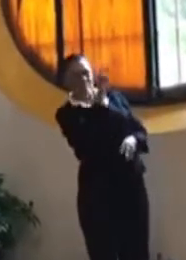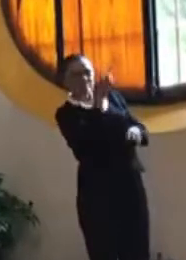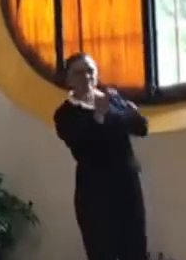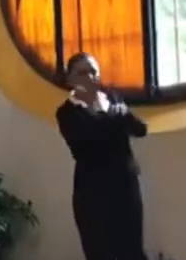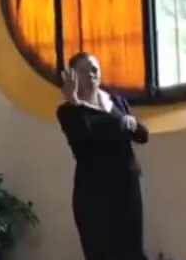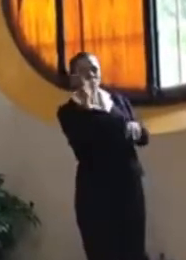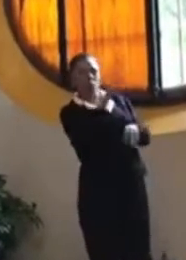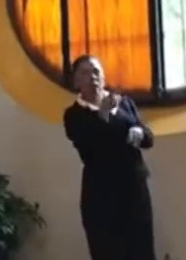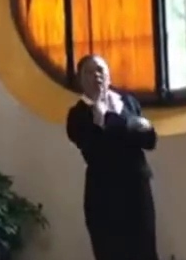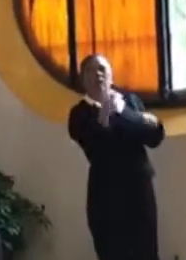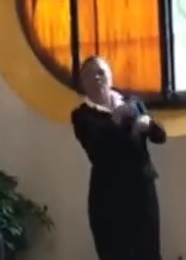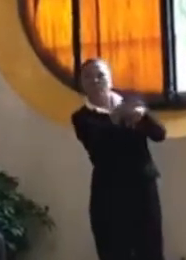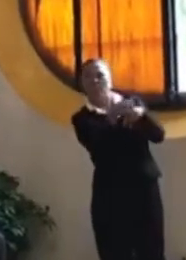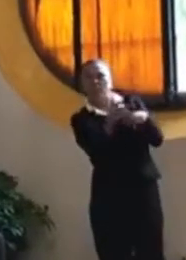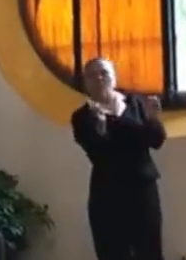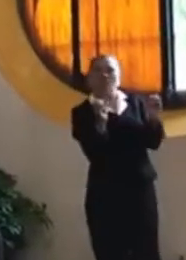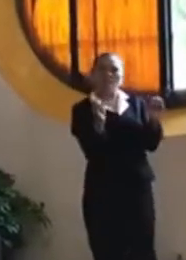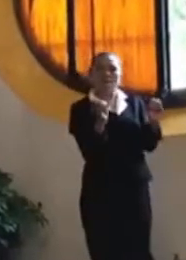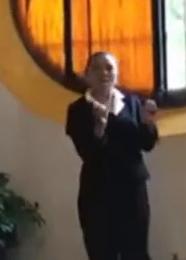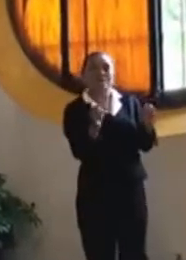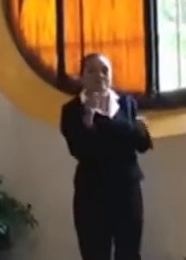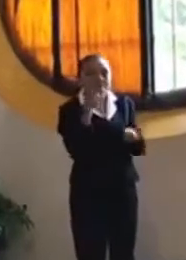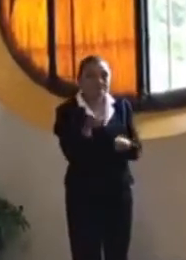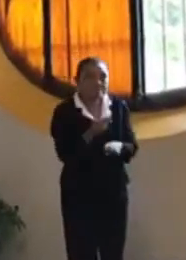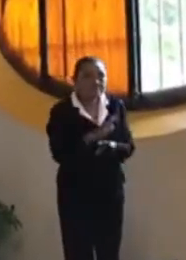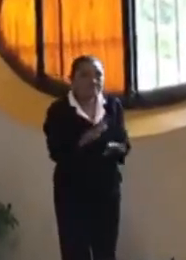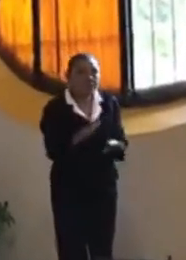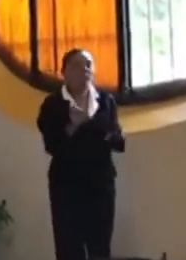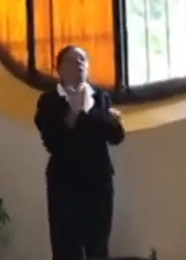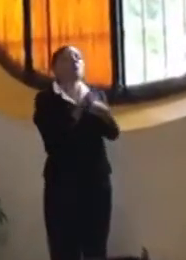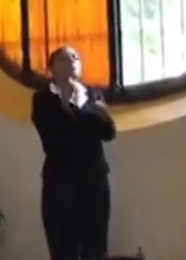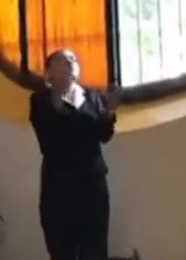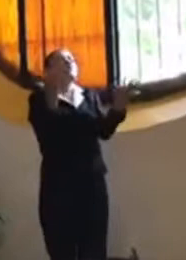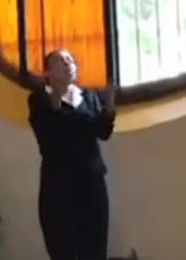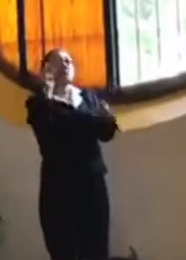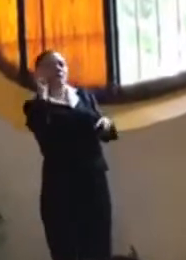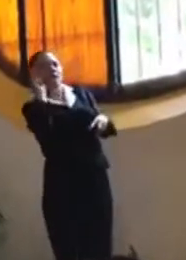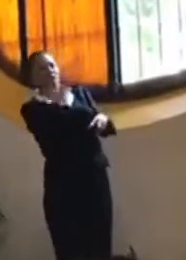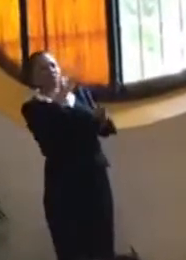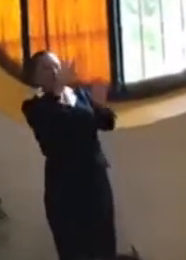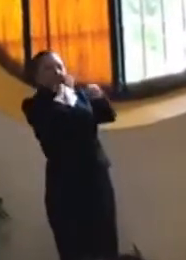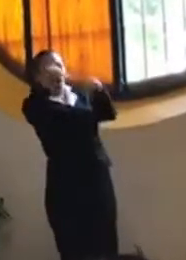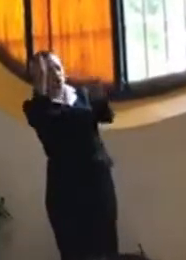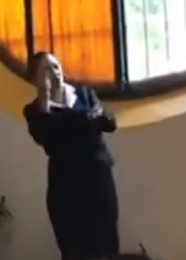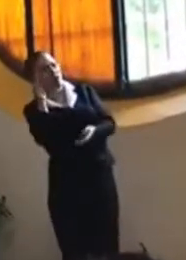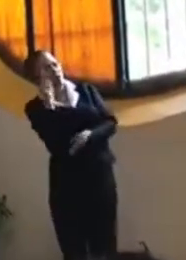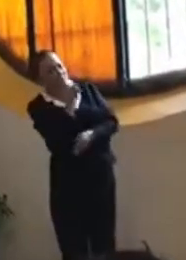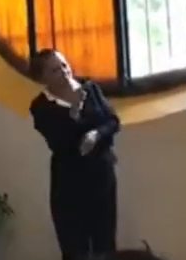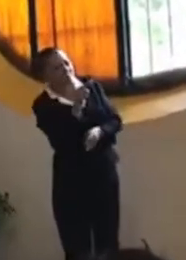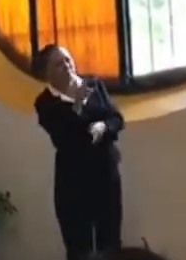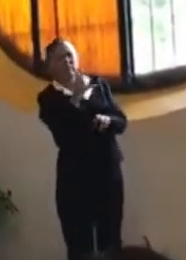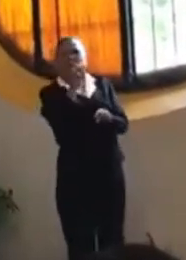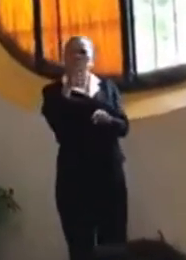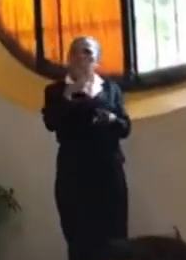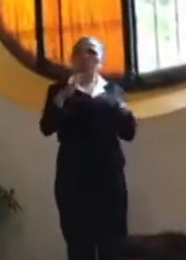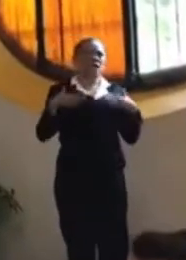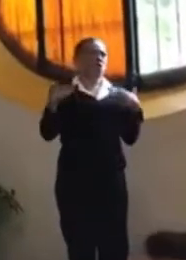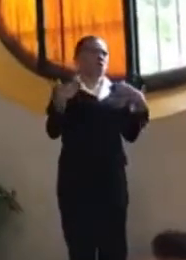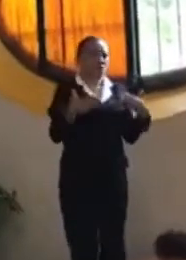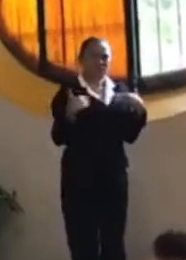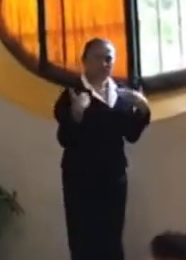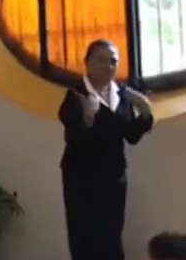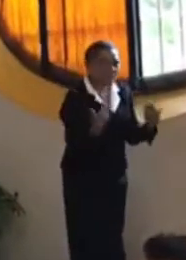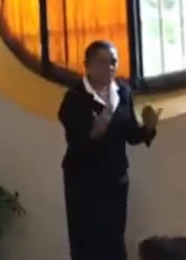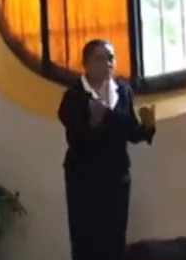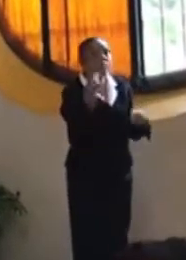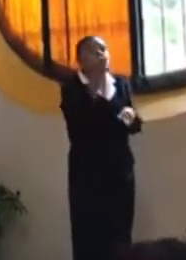Morelos, que generaba falta de confianza en este círculo que genera la confianza